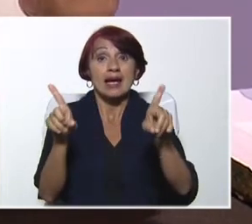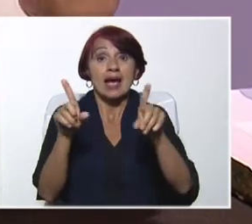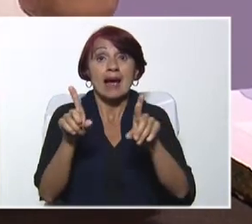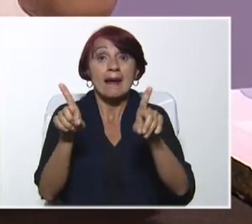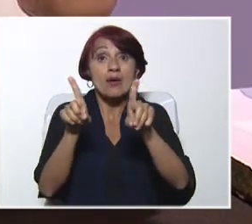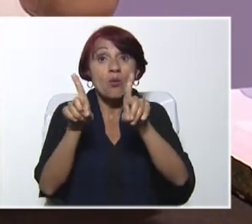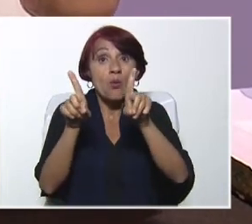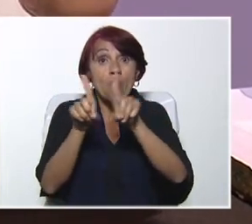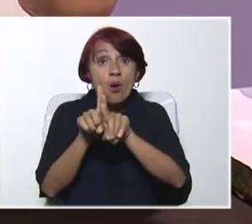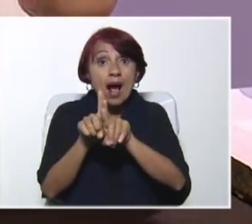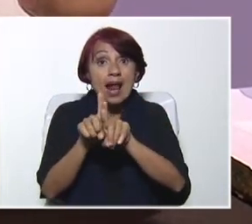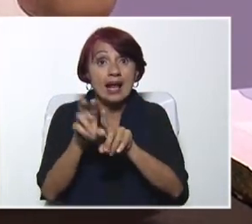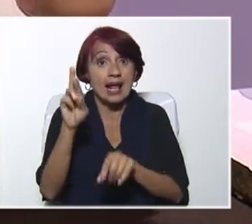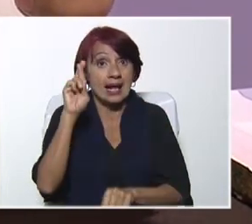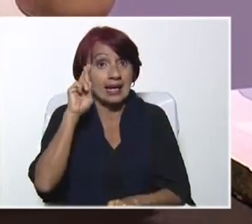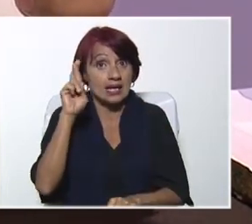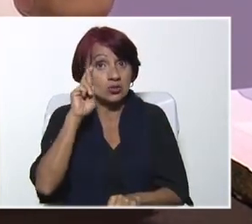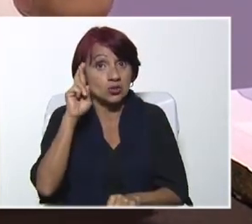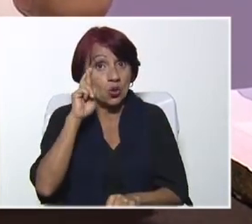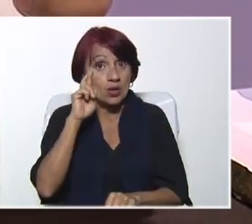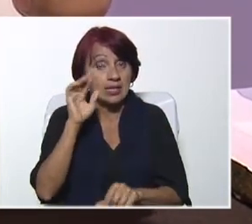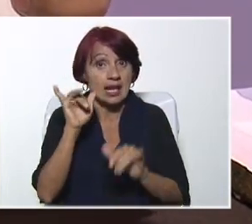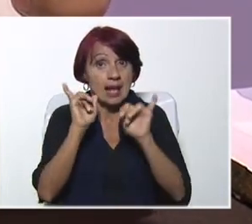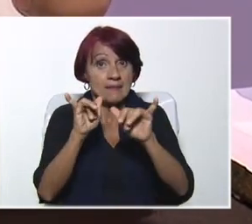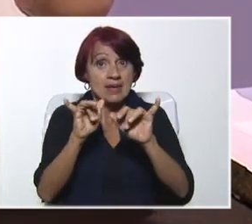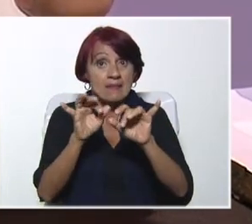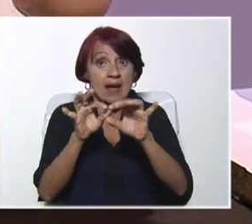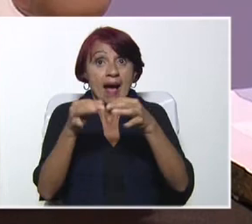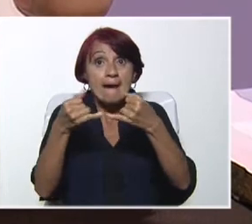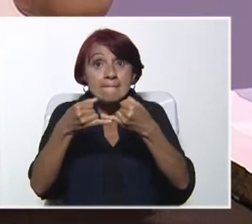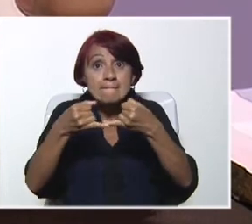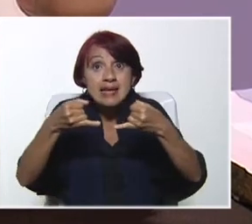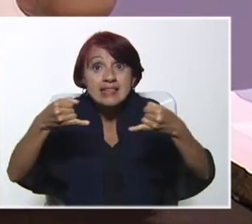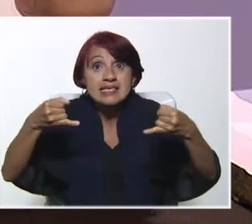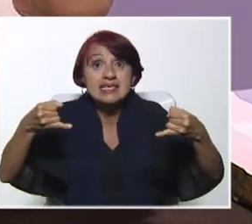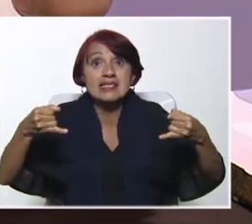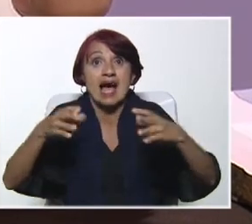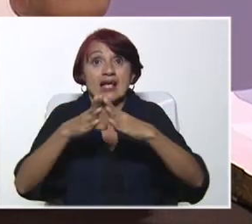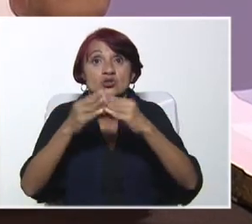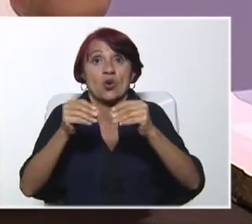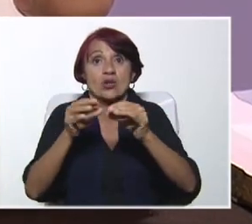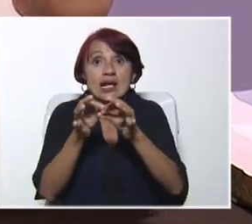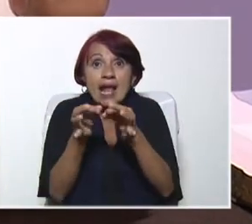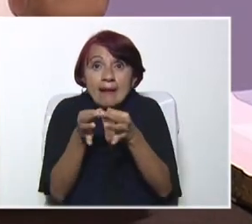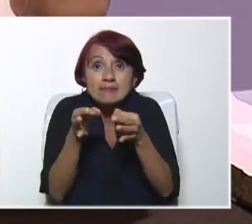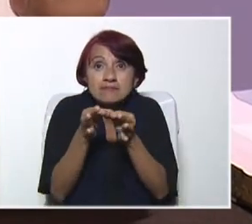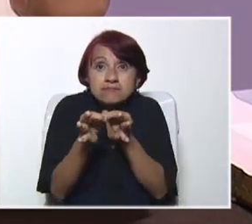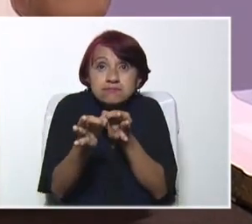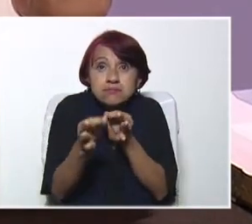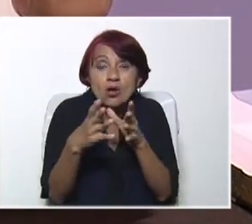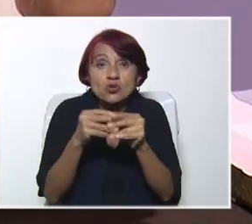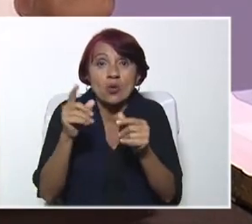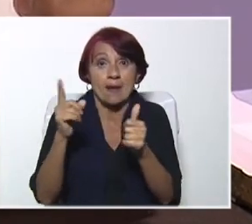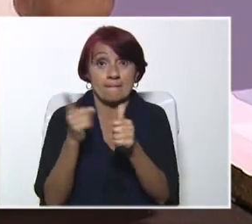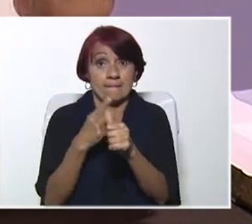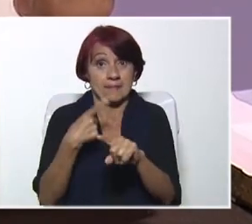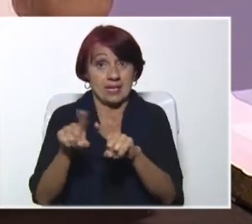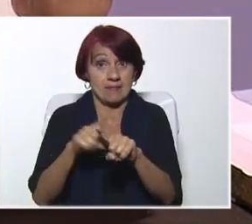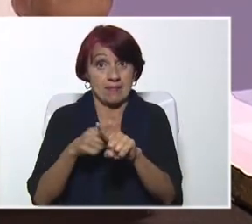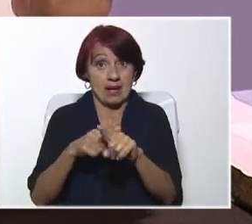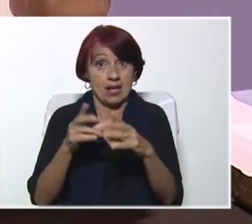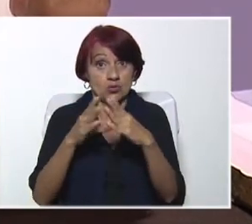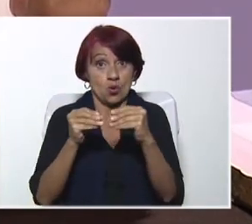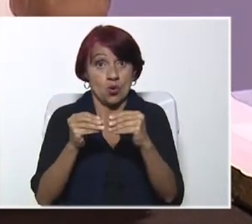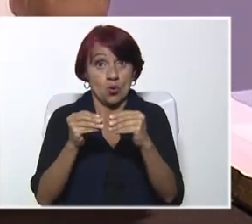igual a la razón de la medida BC sobre la medida